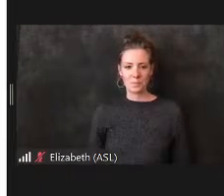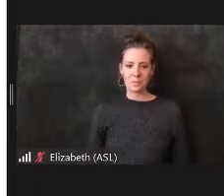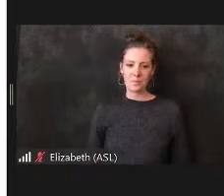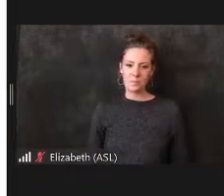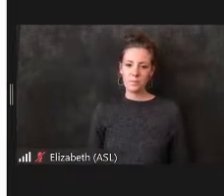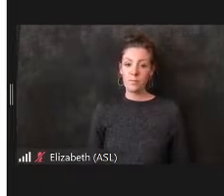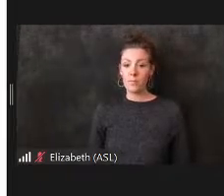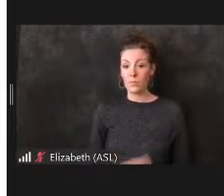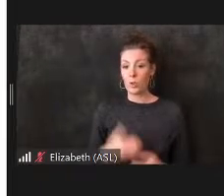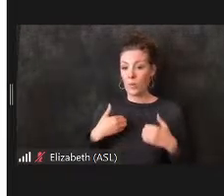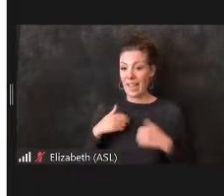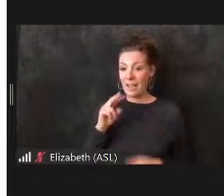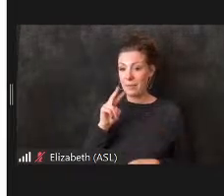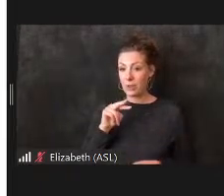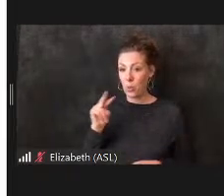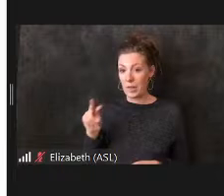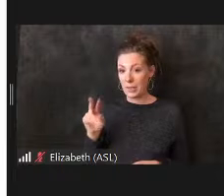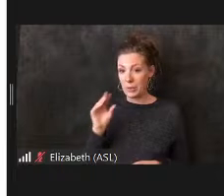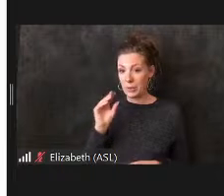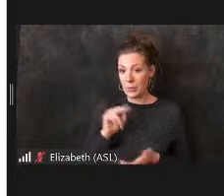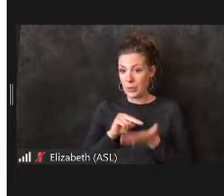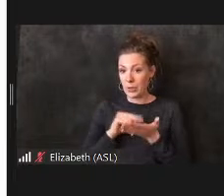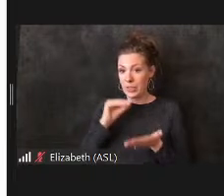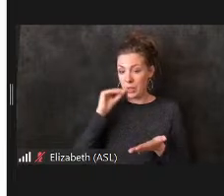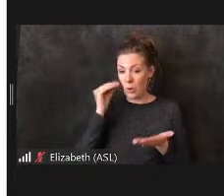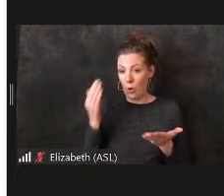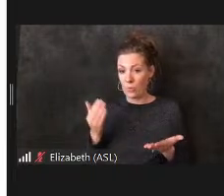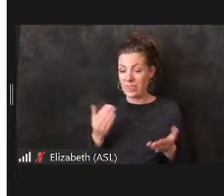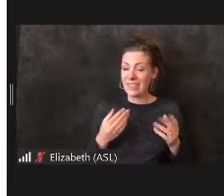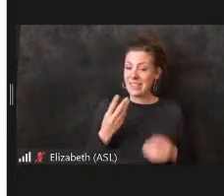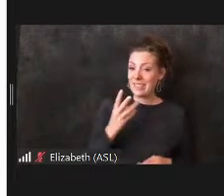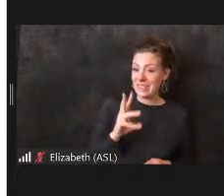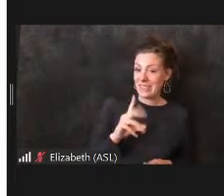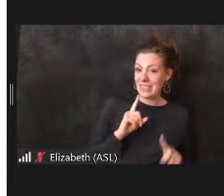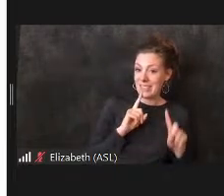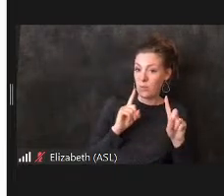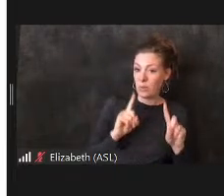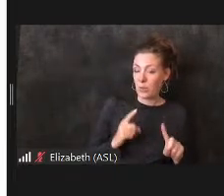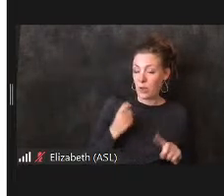los del personal están recibiendo sus vacunas también.